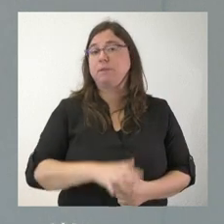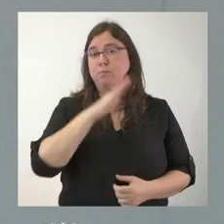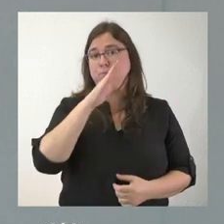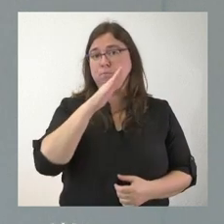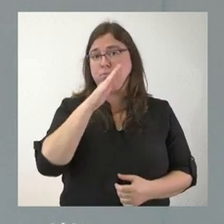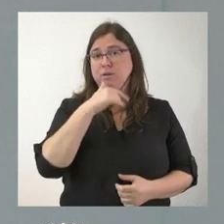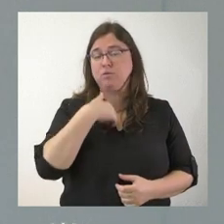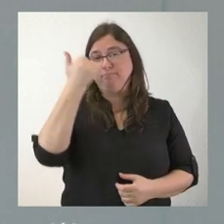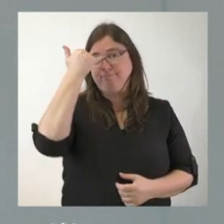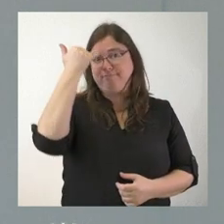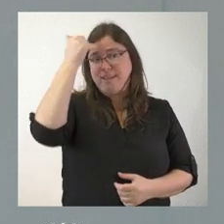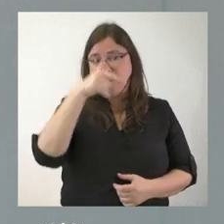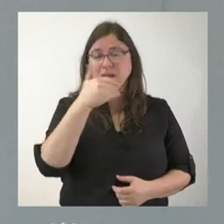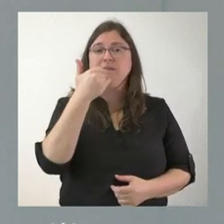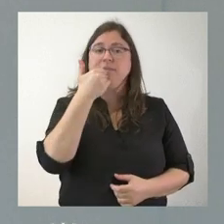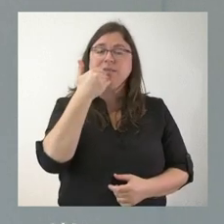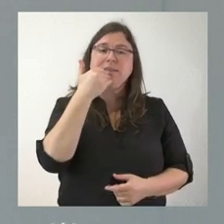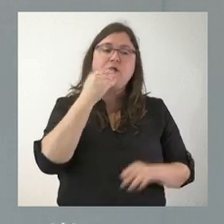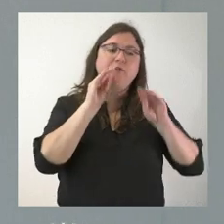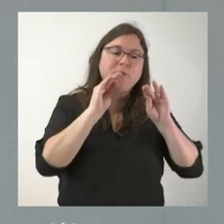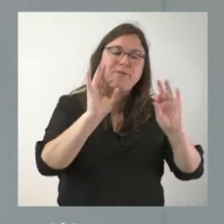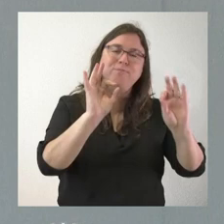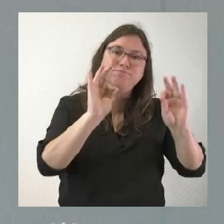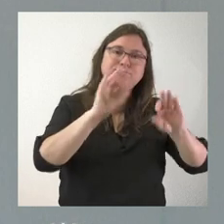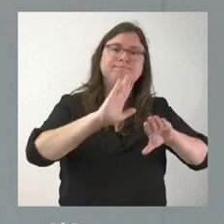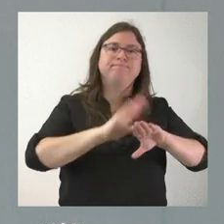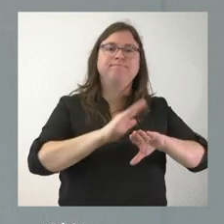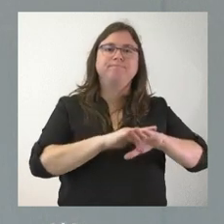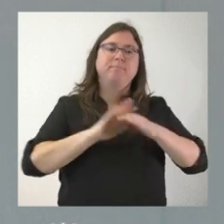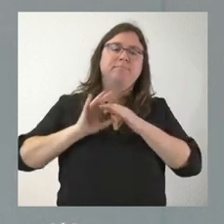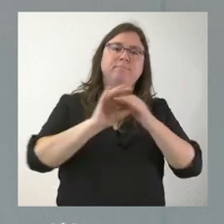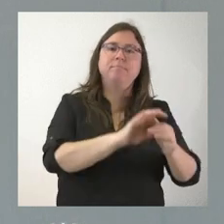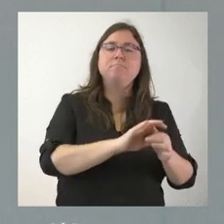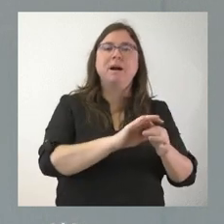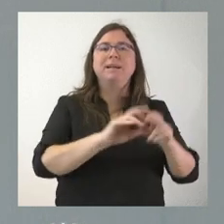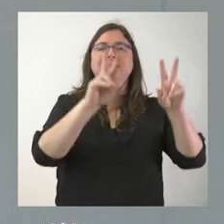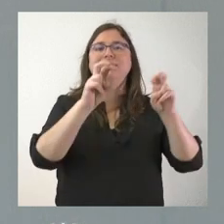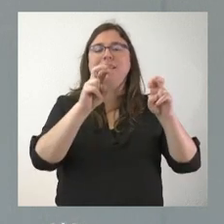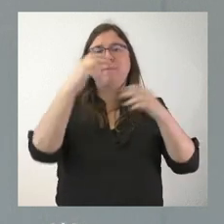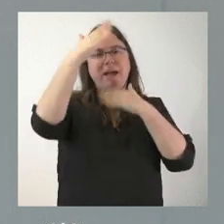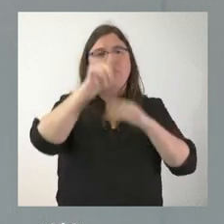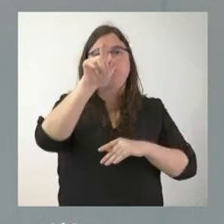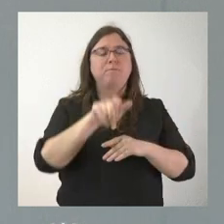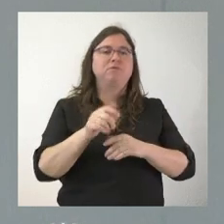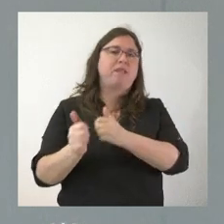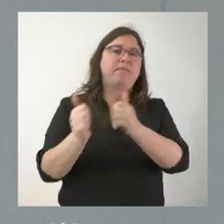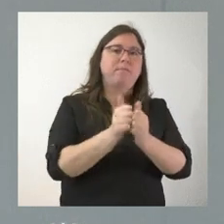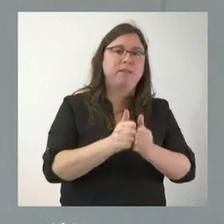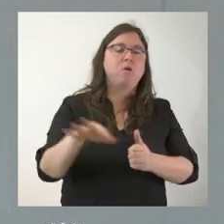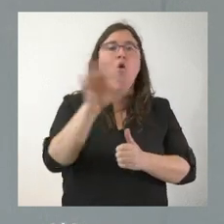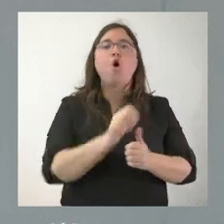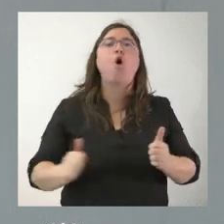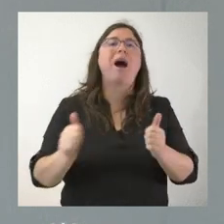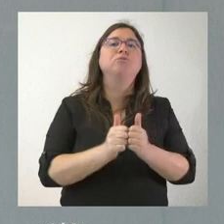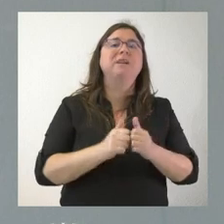va la idea de que la formación va a ser específica fundamentalmente en relación con las materias de atención a personas dependientes o de auxiliar